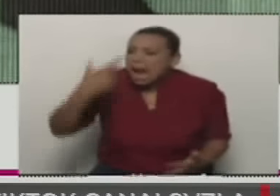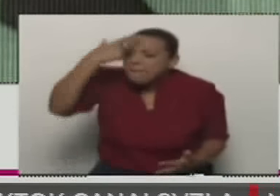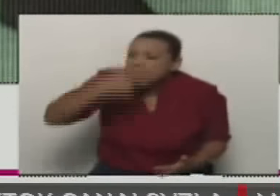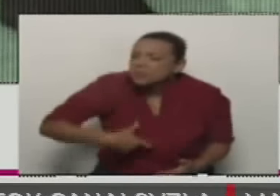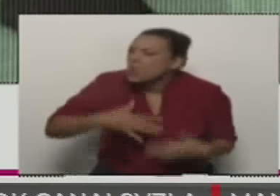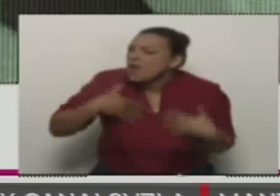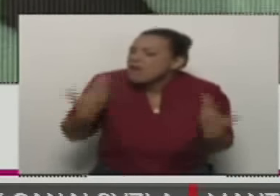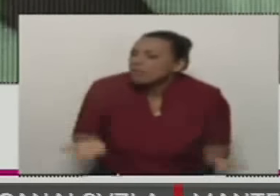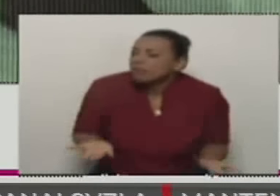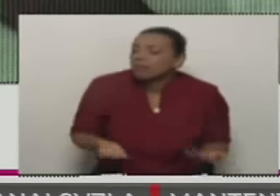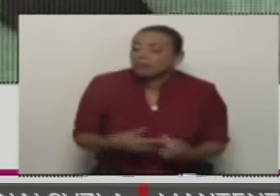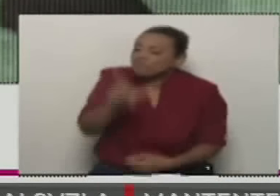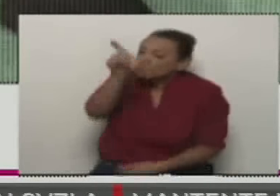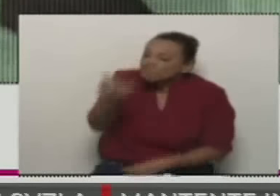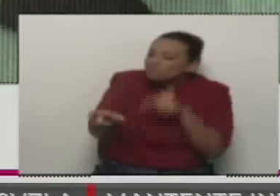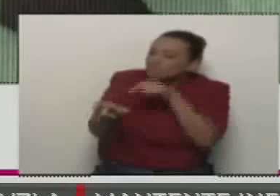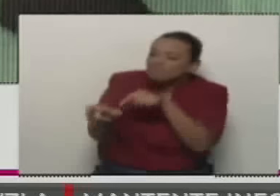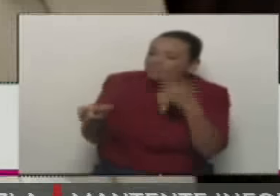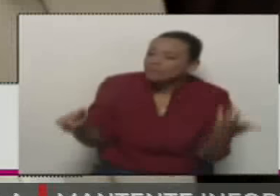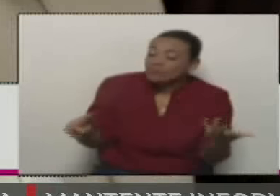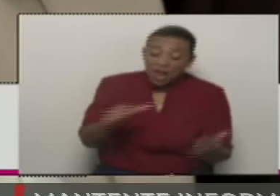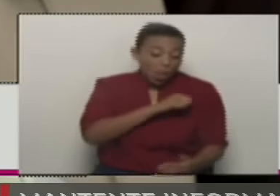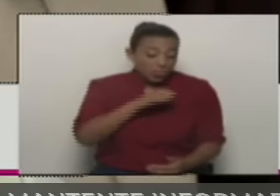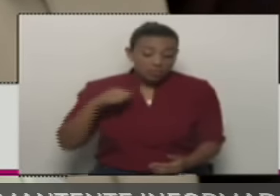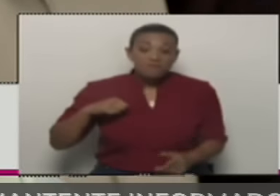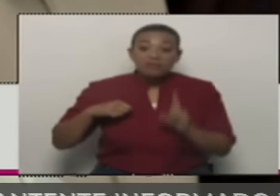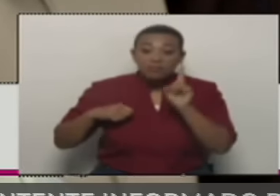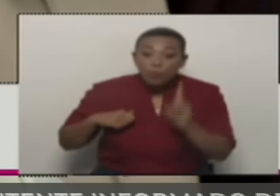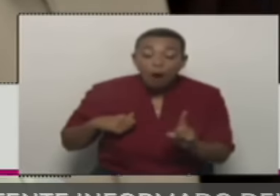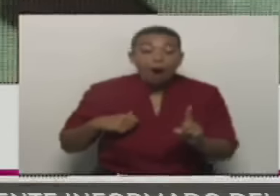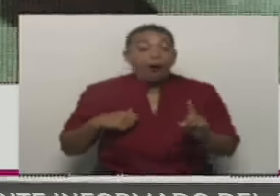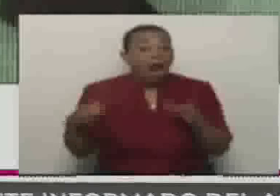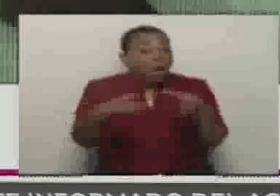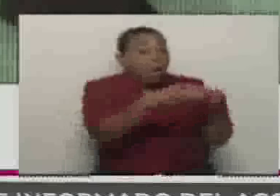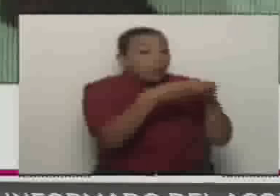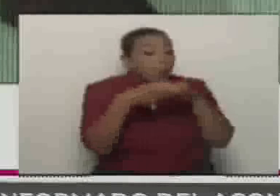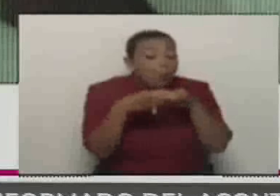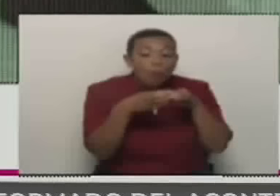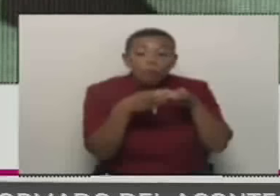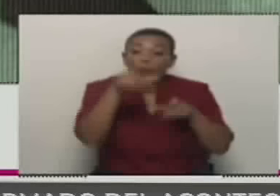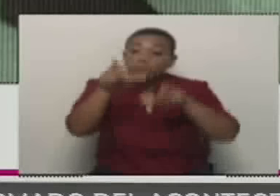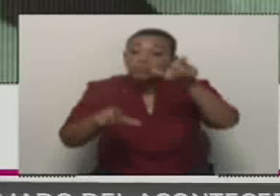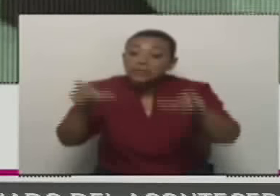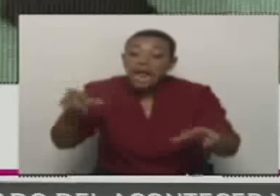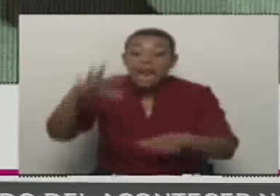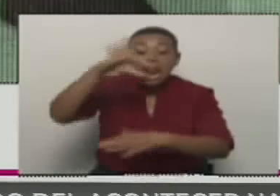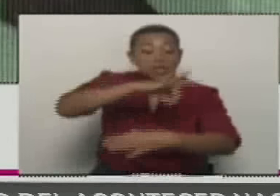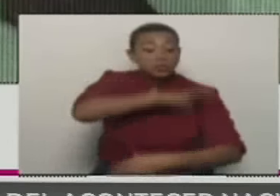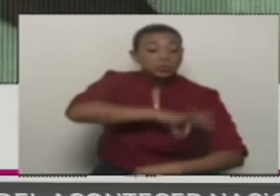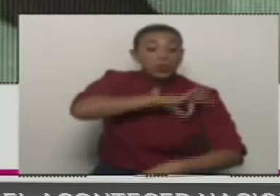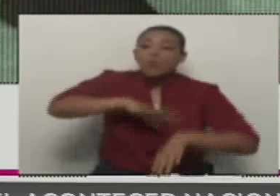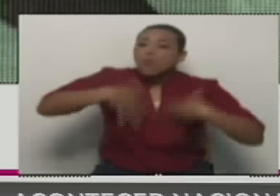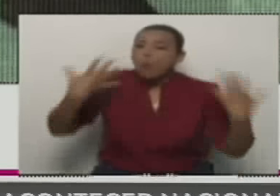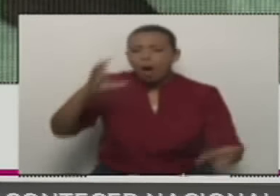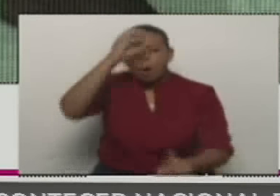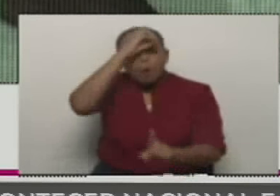vida en lo individual, en lo colectivo, en la sociedad, ¿cuál es?